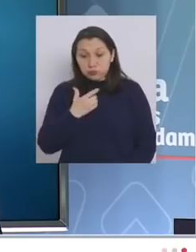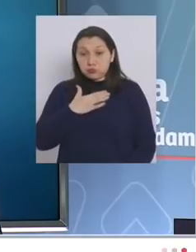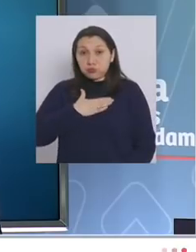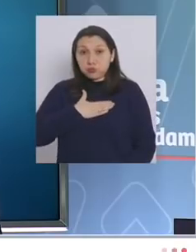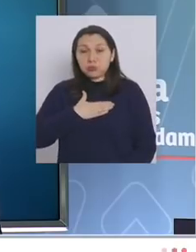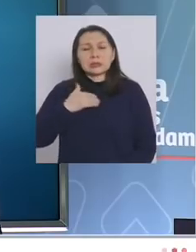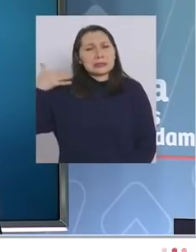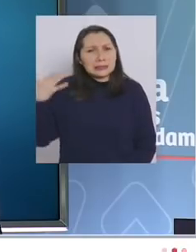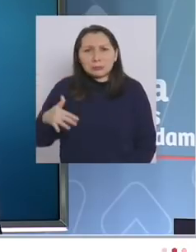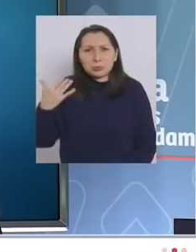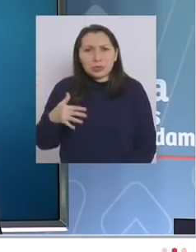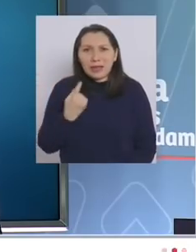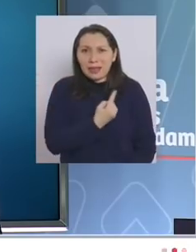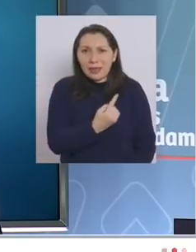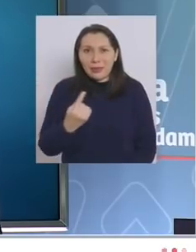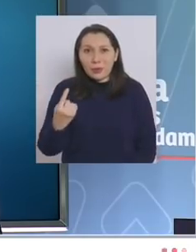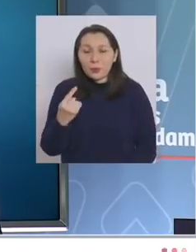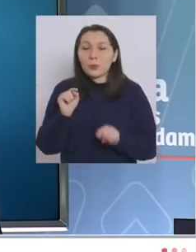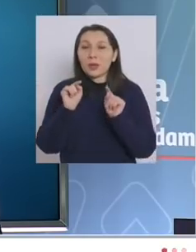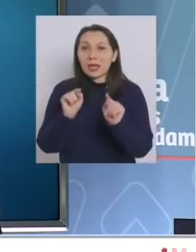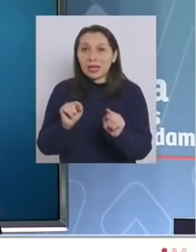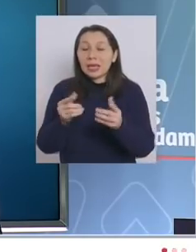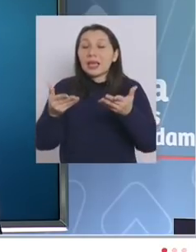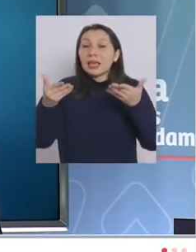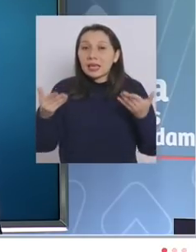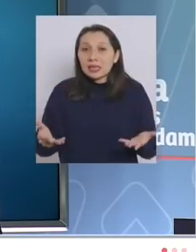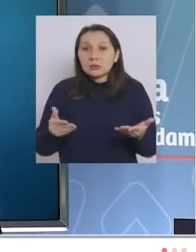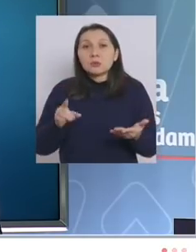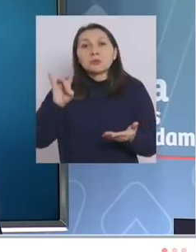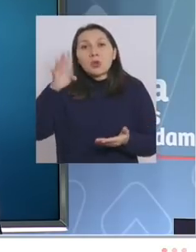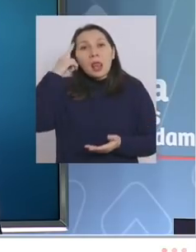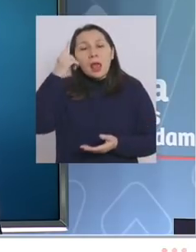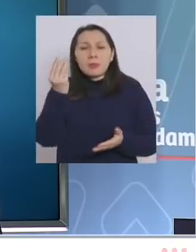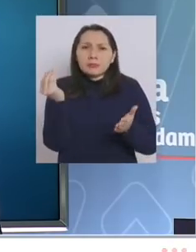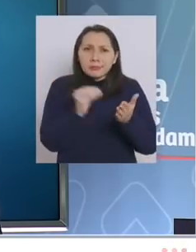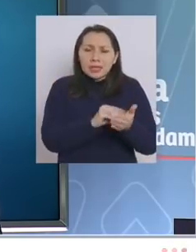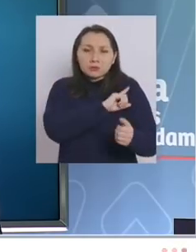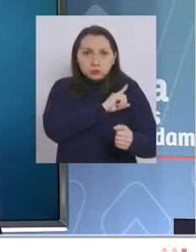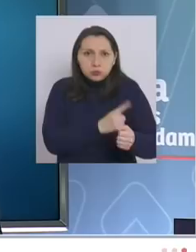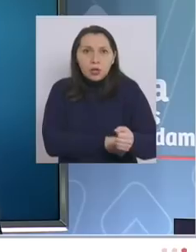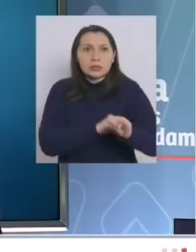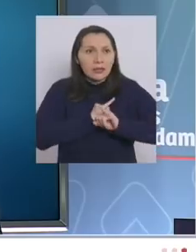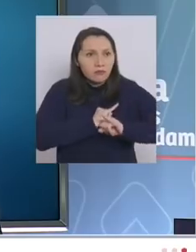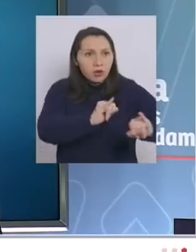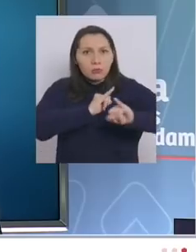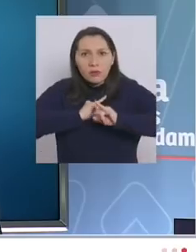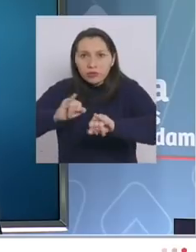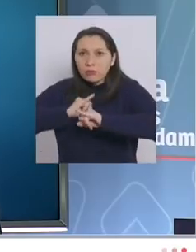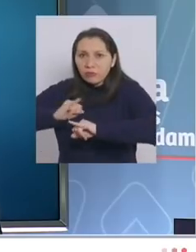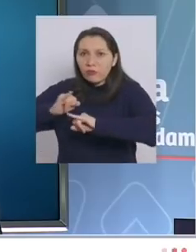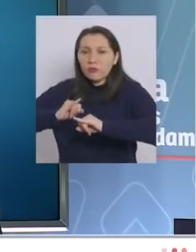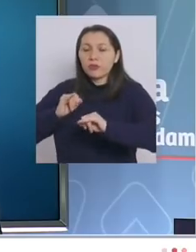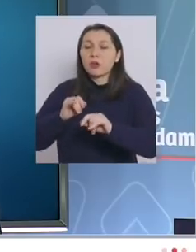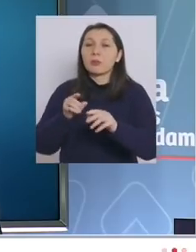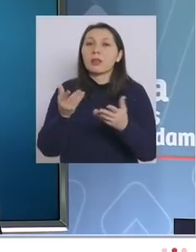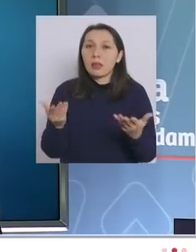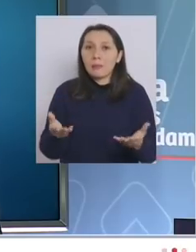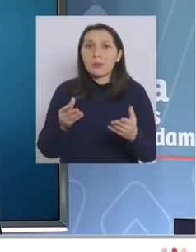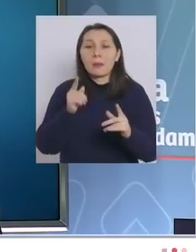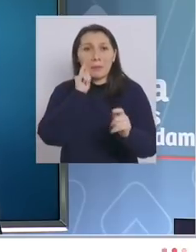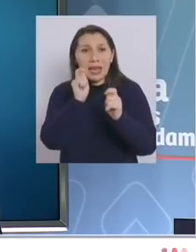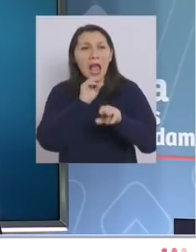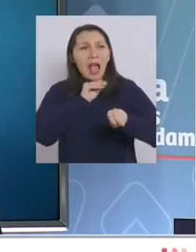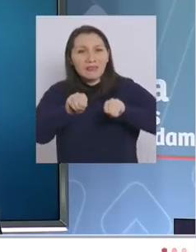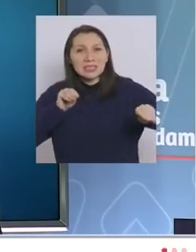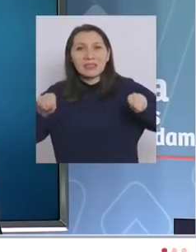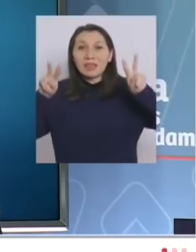un elemento fundamental. Y por eso estamos no solamente fortaleciendo la comunicación, vamos a fortalecer la comunicación de